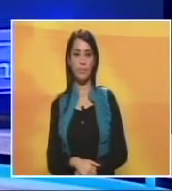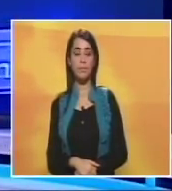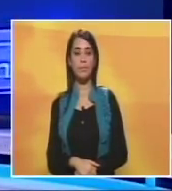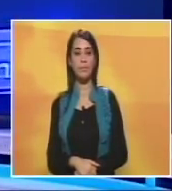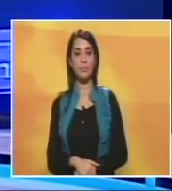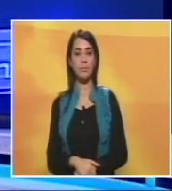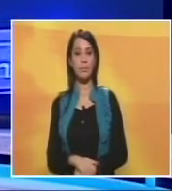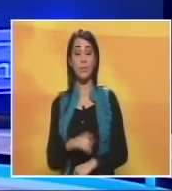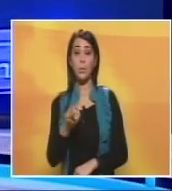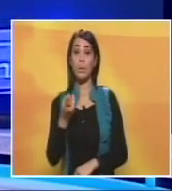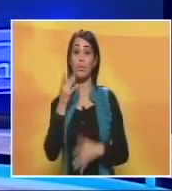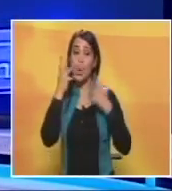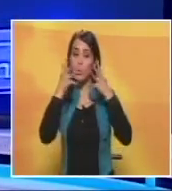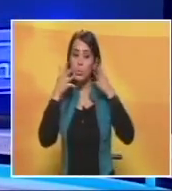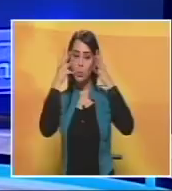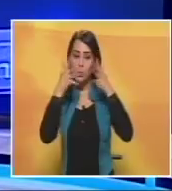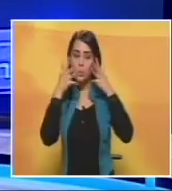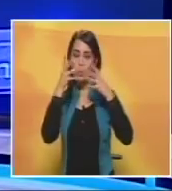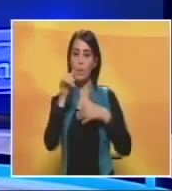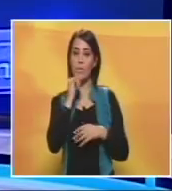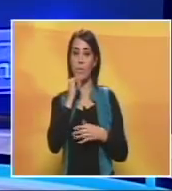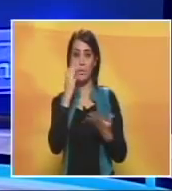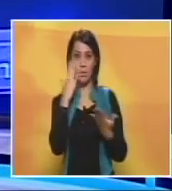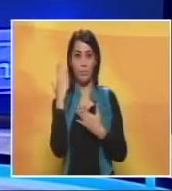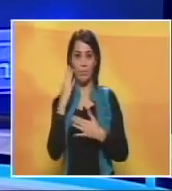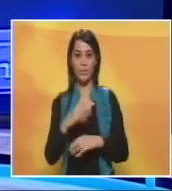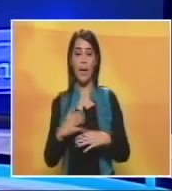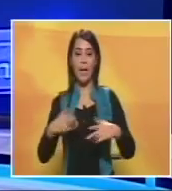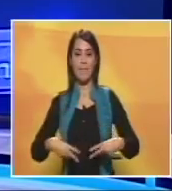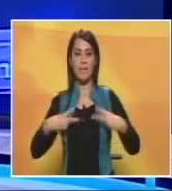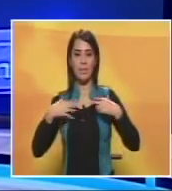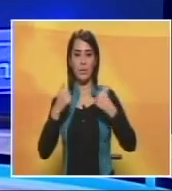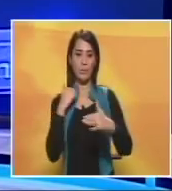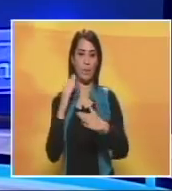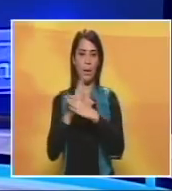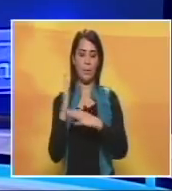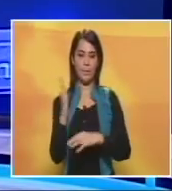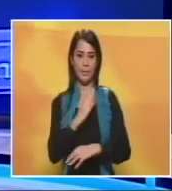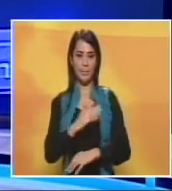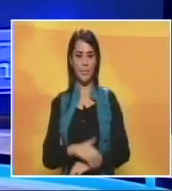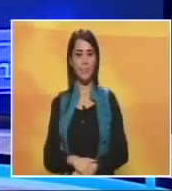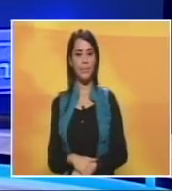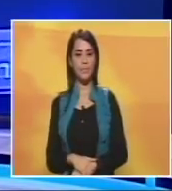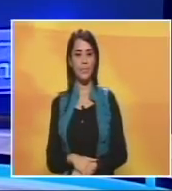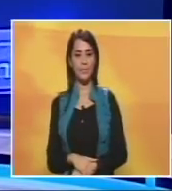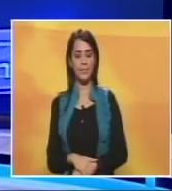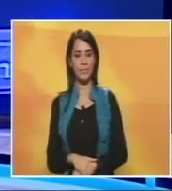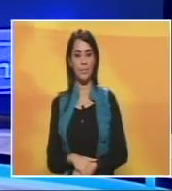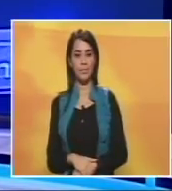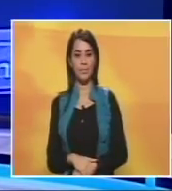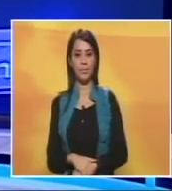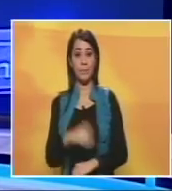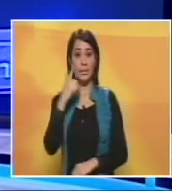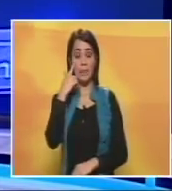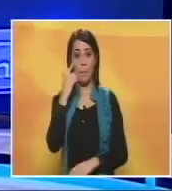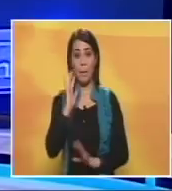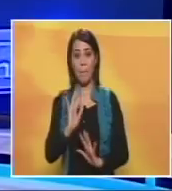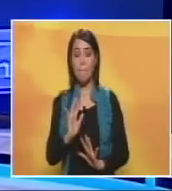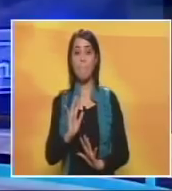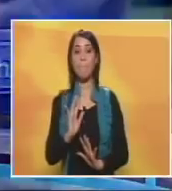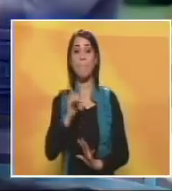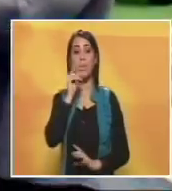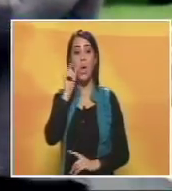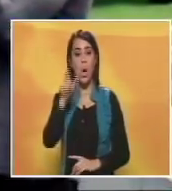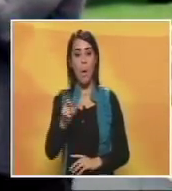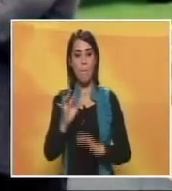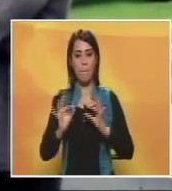Con estos consejos de información de Yoheisa, Adrián, envíenselo, hacemos una nueva pausa. Al regreso. Inesperado y emotivo. La Roca